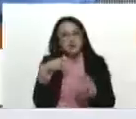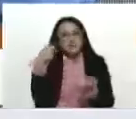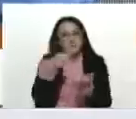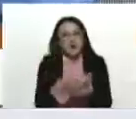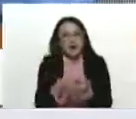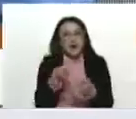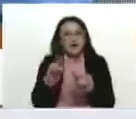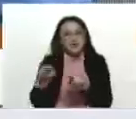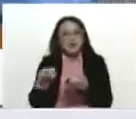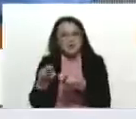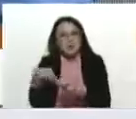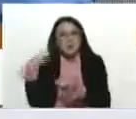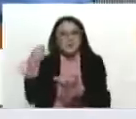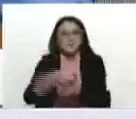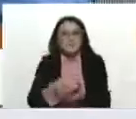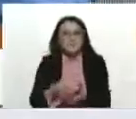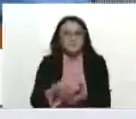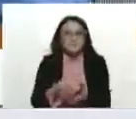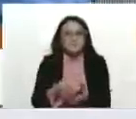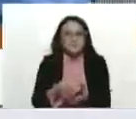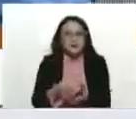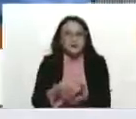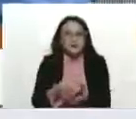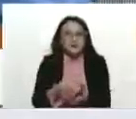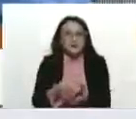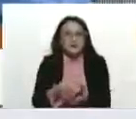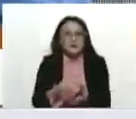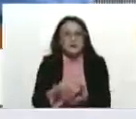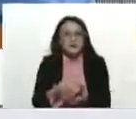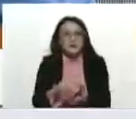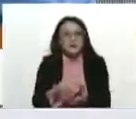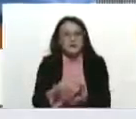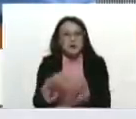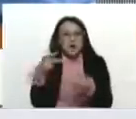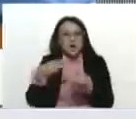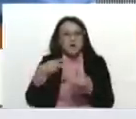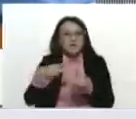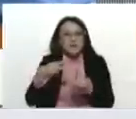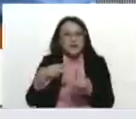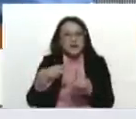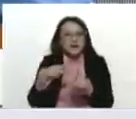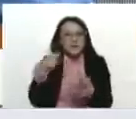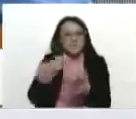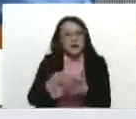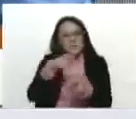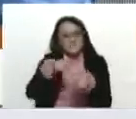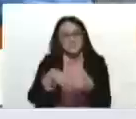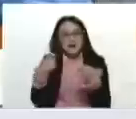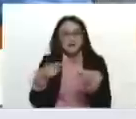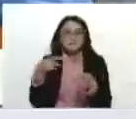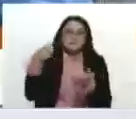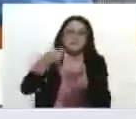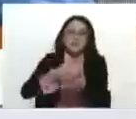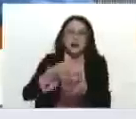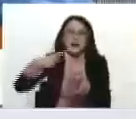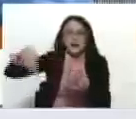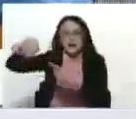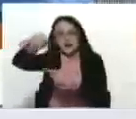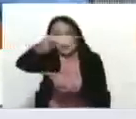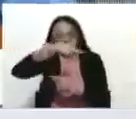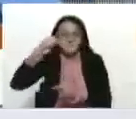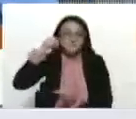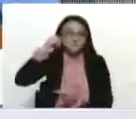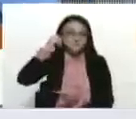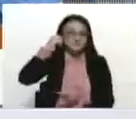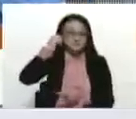agricultor El agricultor corriendo a pagarle a perdón el hotelero corriendo a pagarle al panadero corriendo a pagarle al extremo